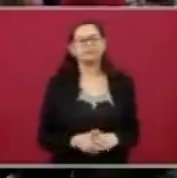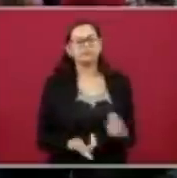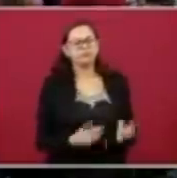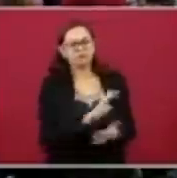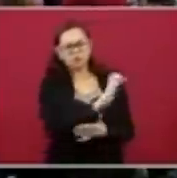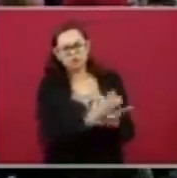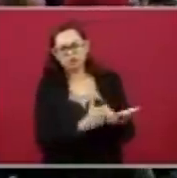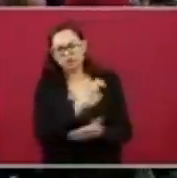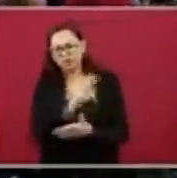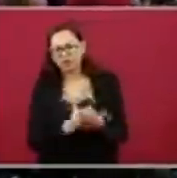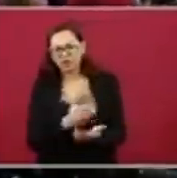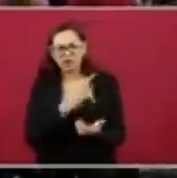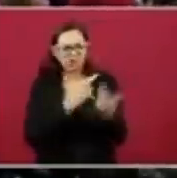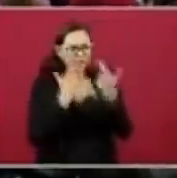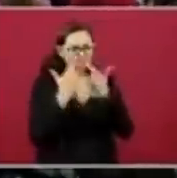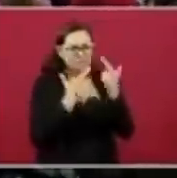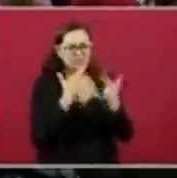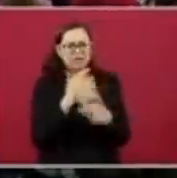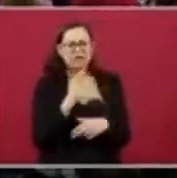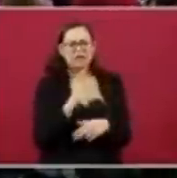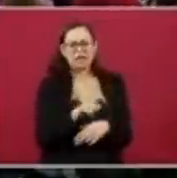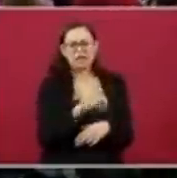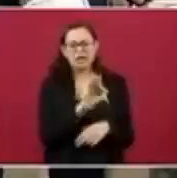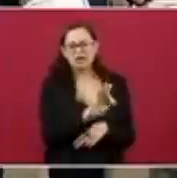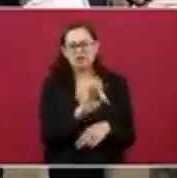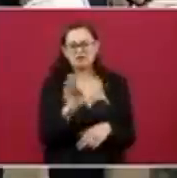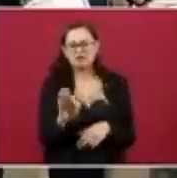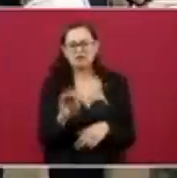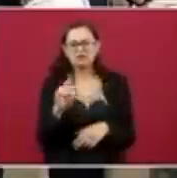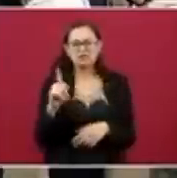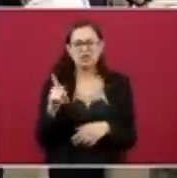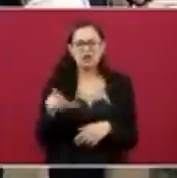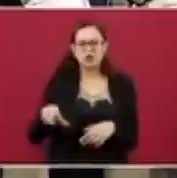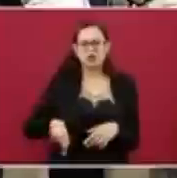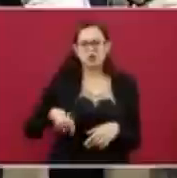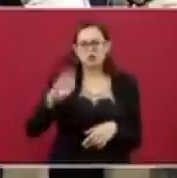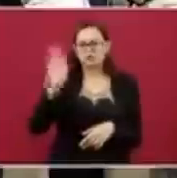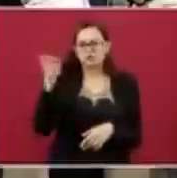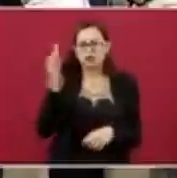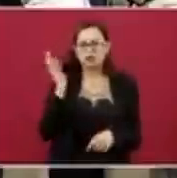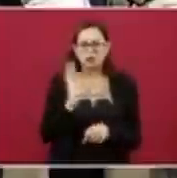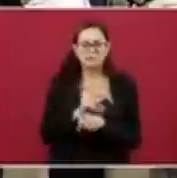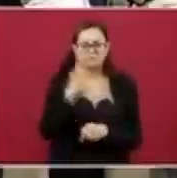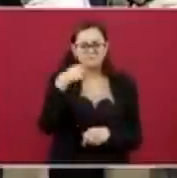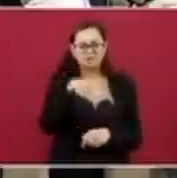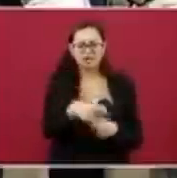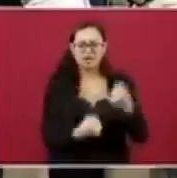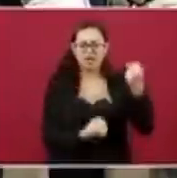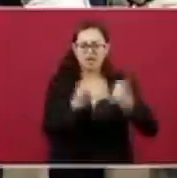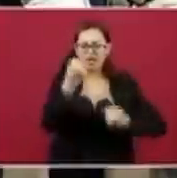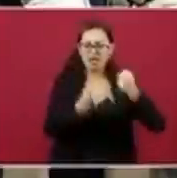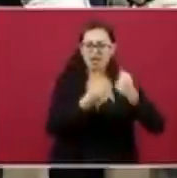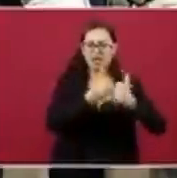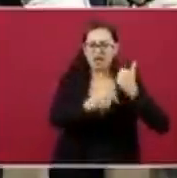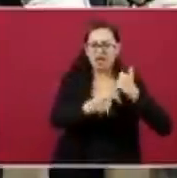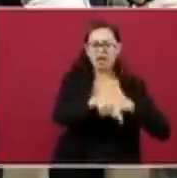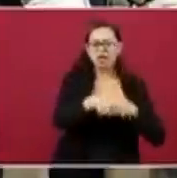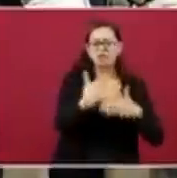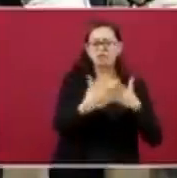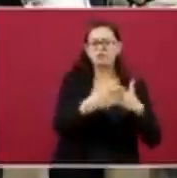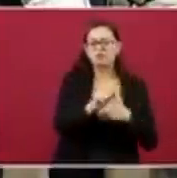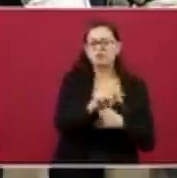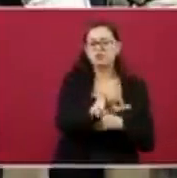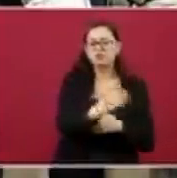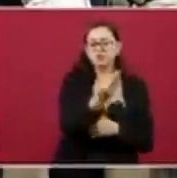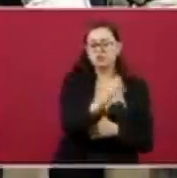que usted menciona, presidente, la fecha límite para el aval del gobierno federal para que la Fórmula 1 renueve el contrato con México es el 28 de febrero. ¿Tiene